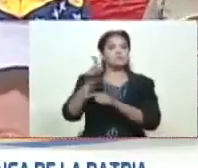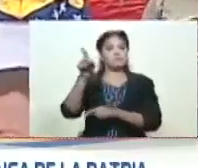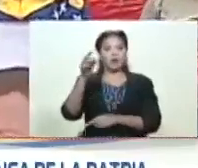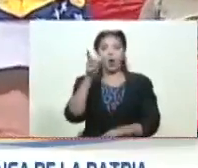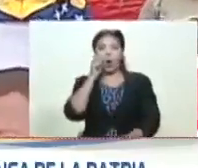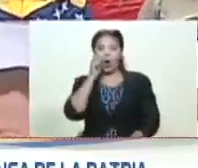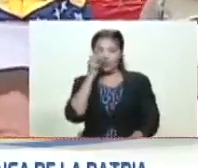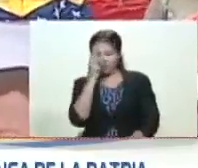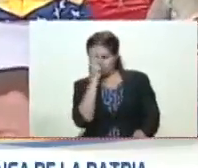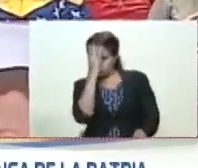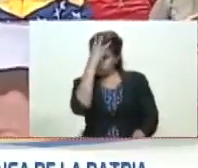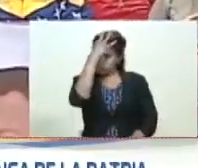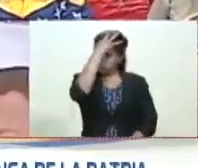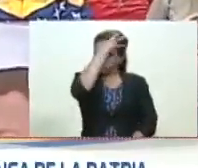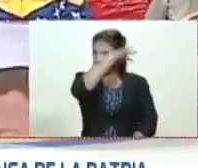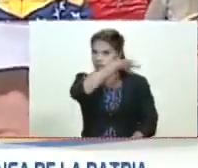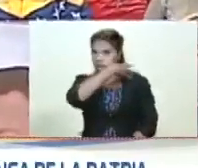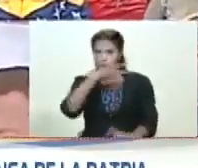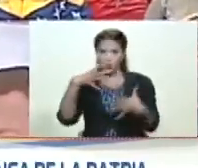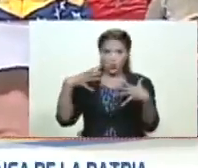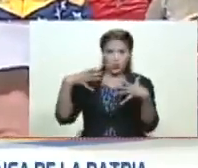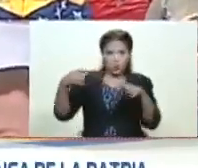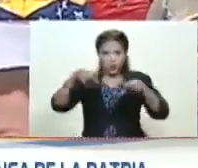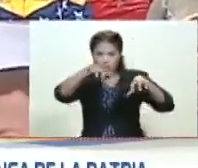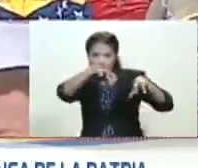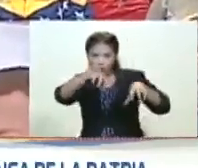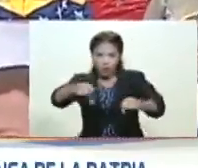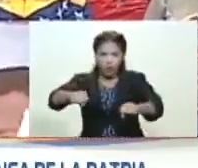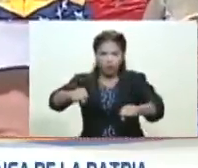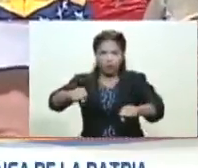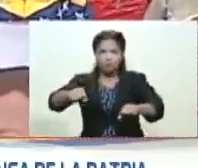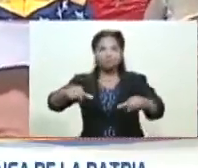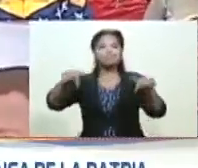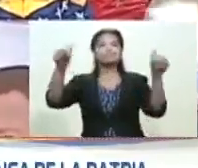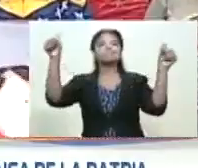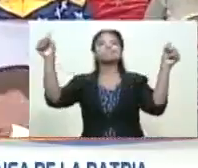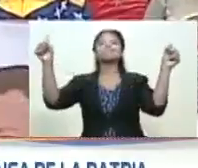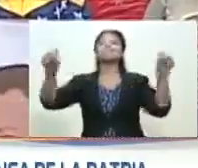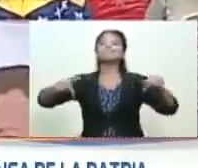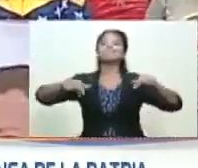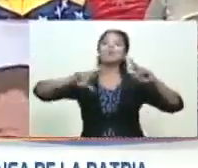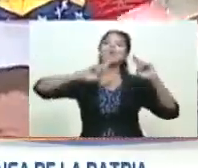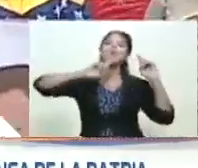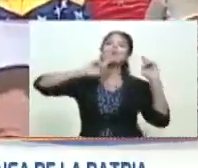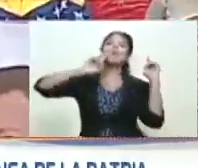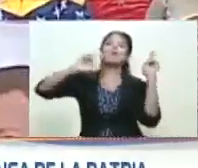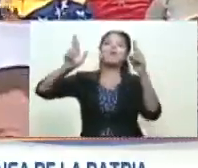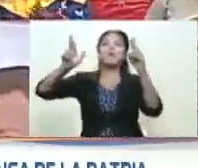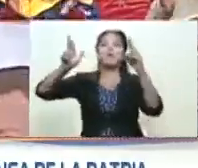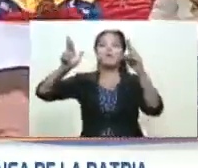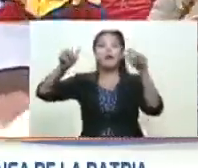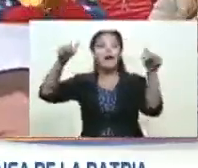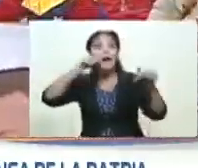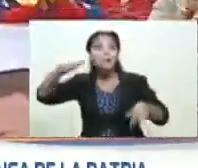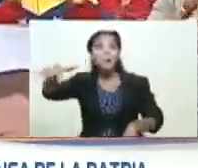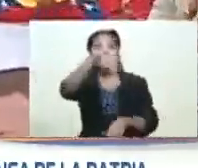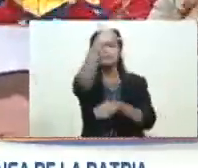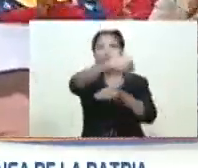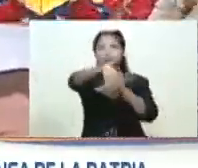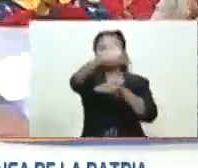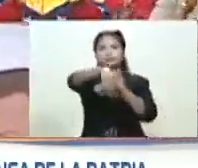magnate y emperador Donald Trump, aquí está la respuesta del pueblo en la calle.